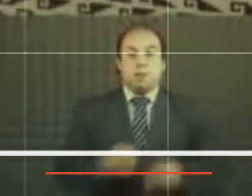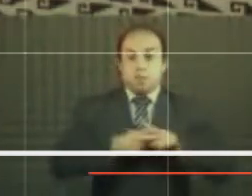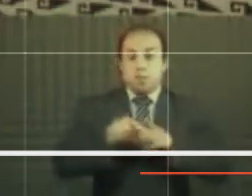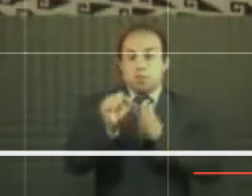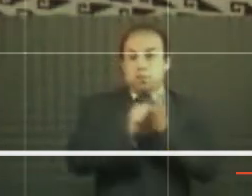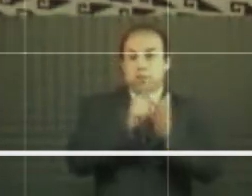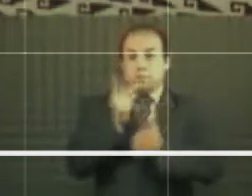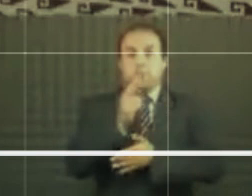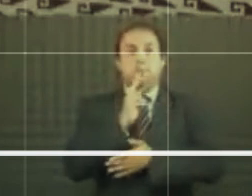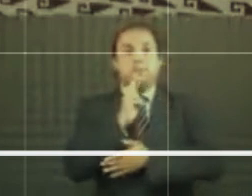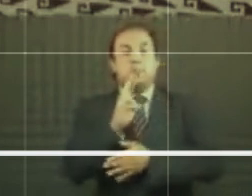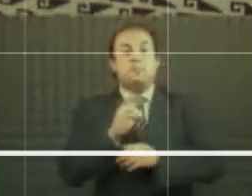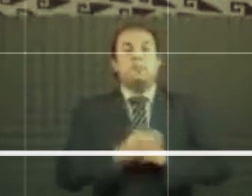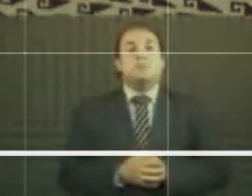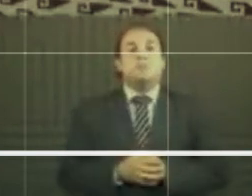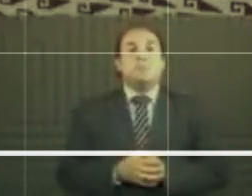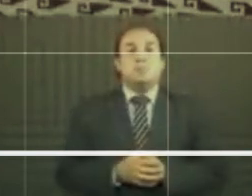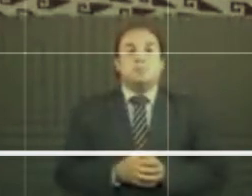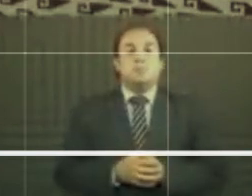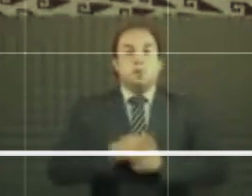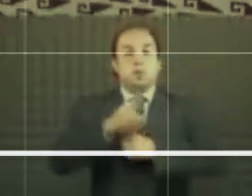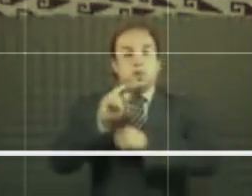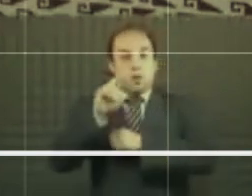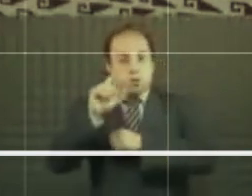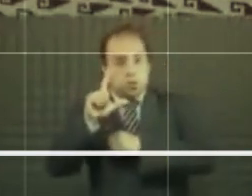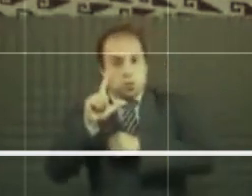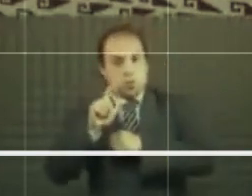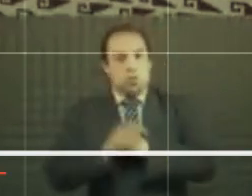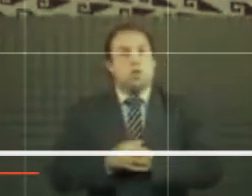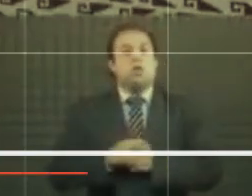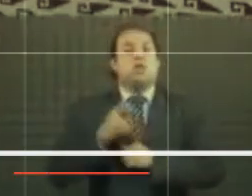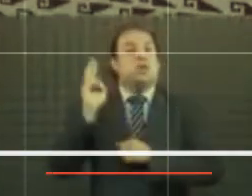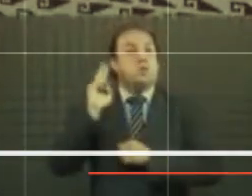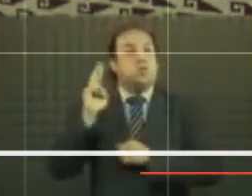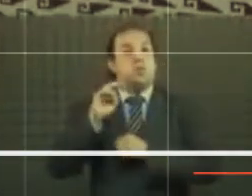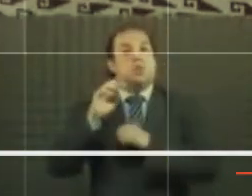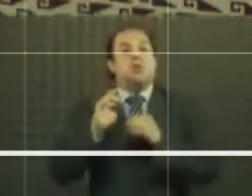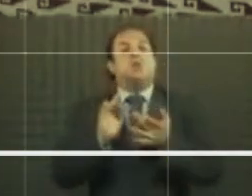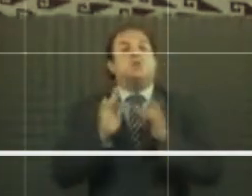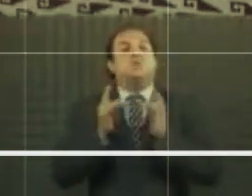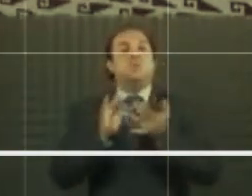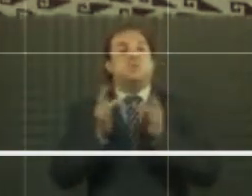Iniciamos ronda de preguntas y respuestas. Raúl Adorno, de Ruido en la Red.